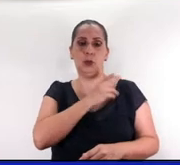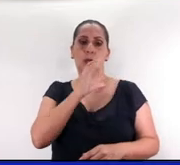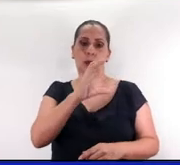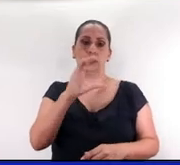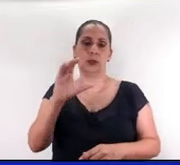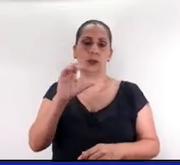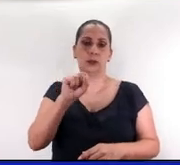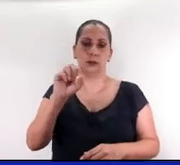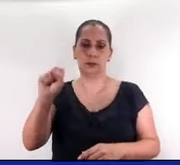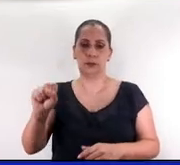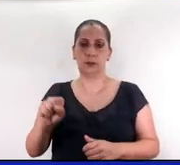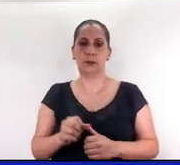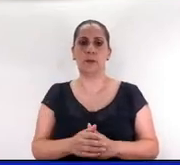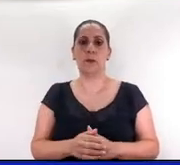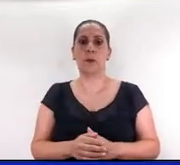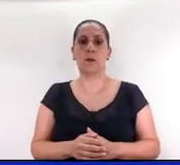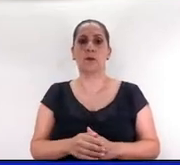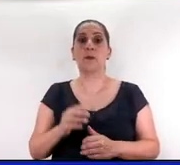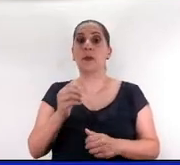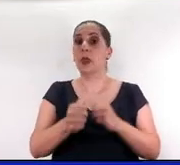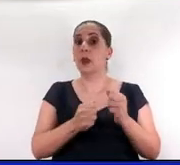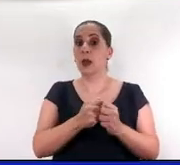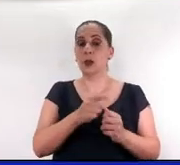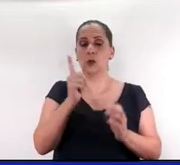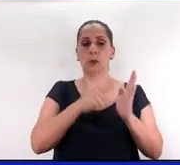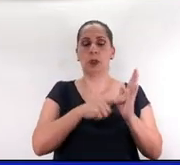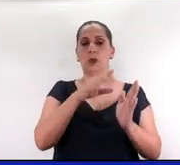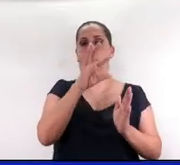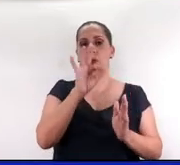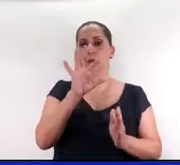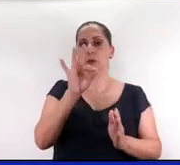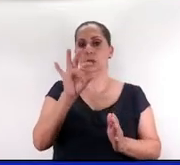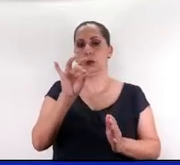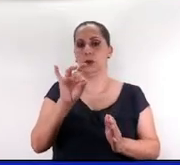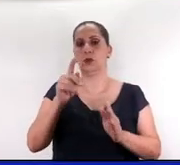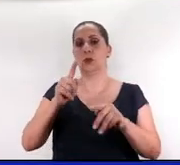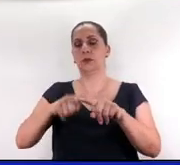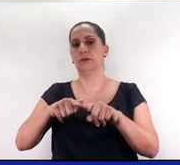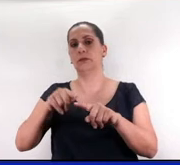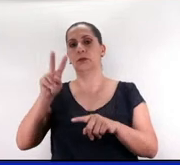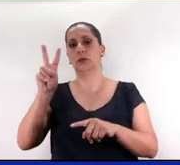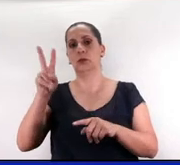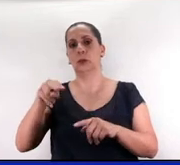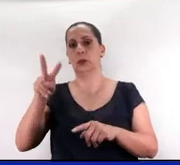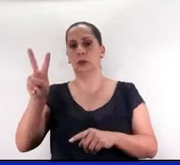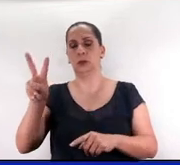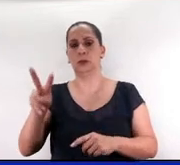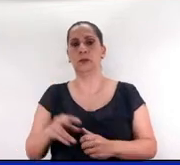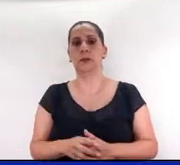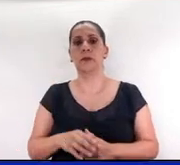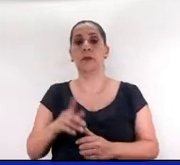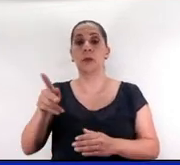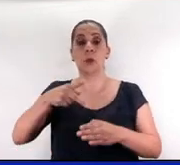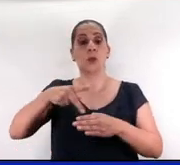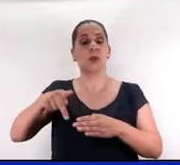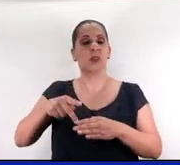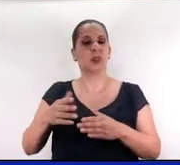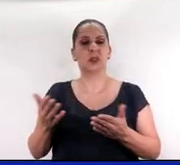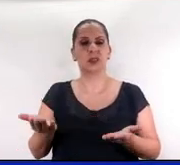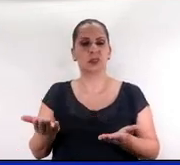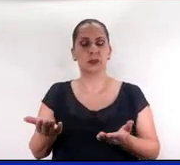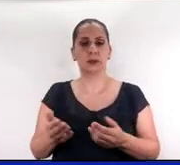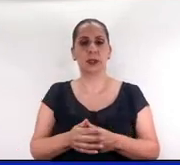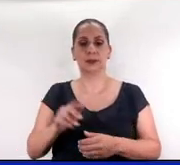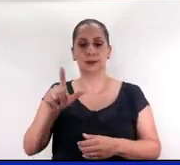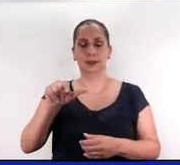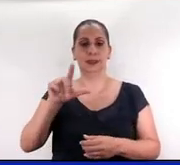Costarricense de Seguro Social, esto en 1998 hasta el 2002. En cuanto a su formación profesional,